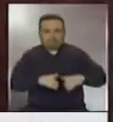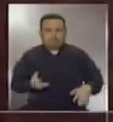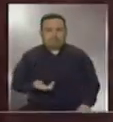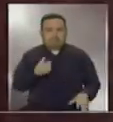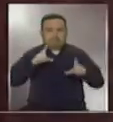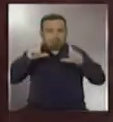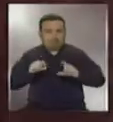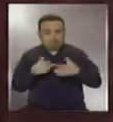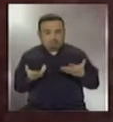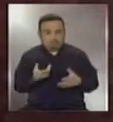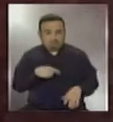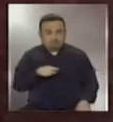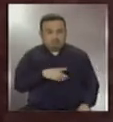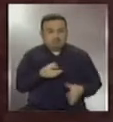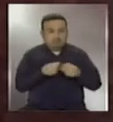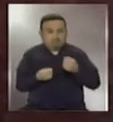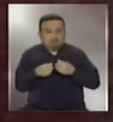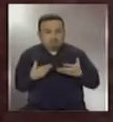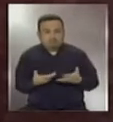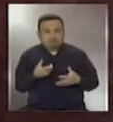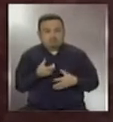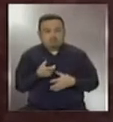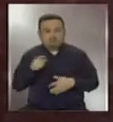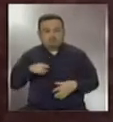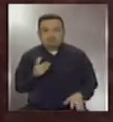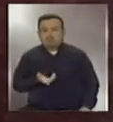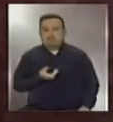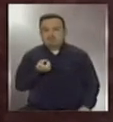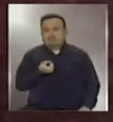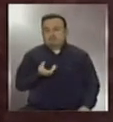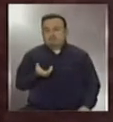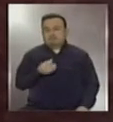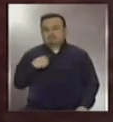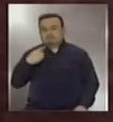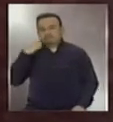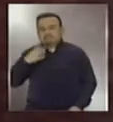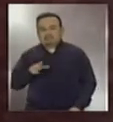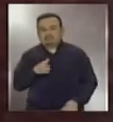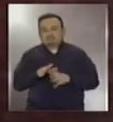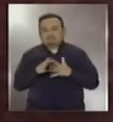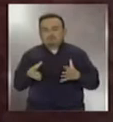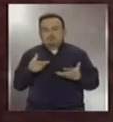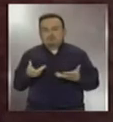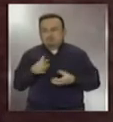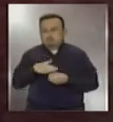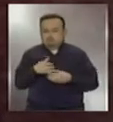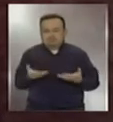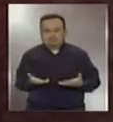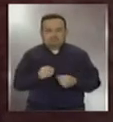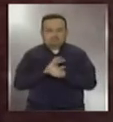gran disminución que han enfrentado las ventas a nivel minorista eran absolutamente predecibles bajo el escenario que tenemos hoy